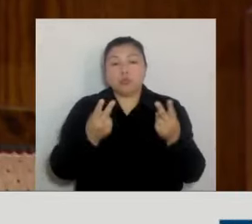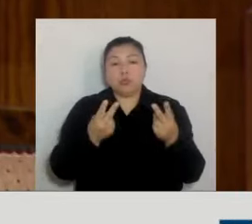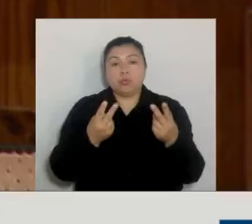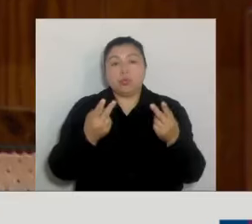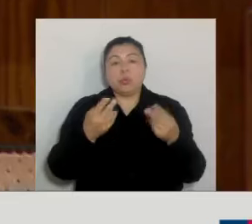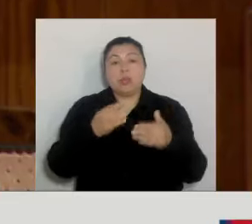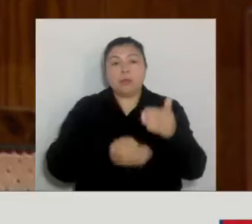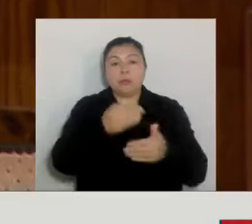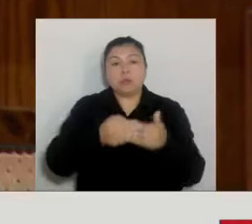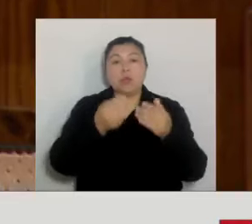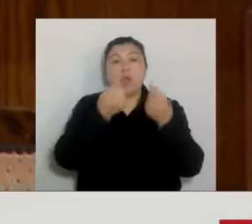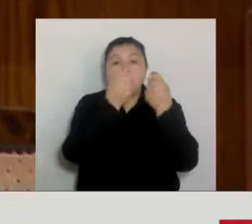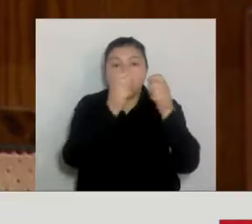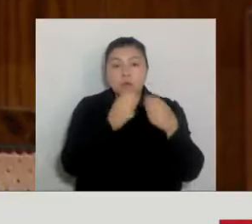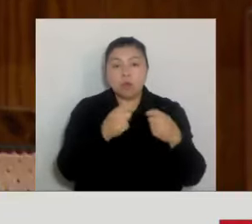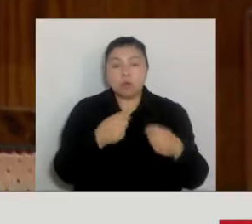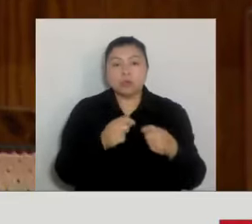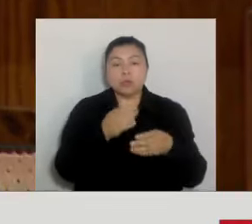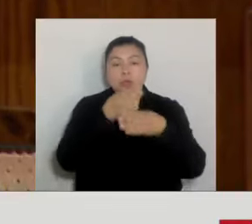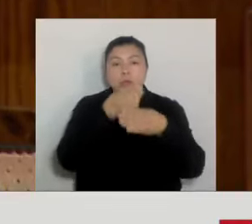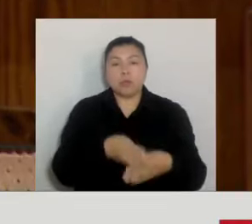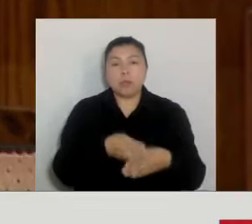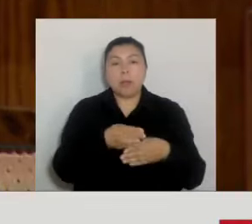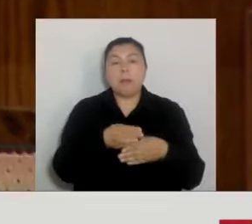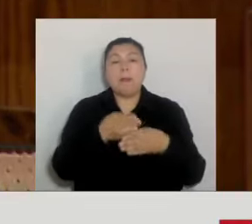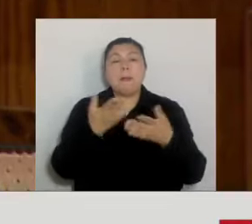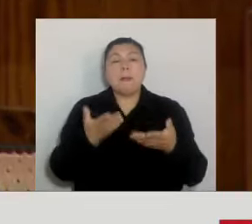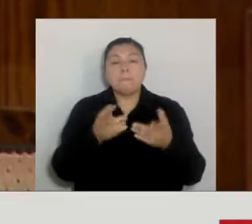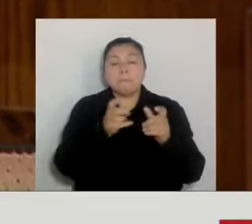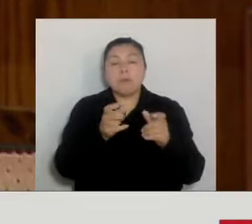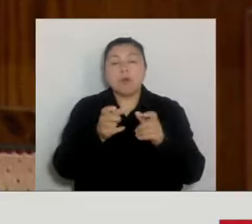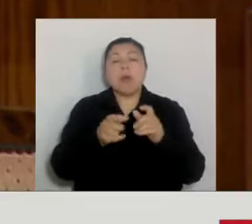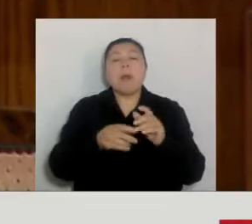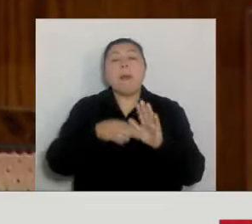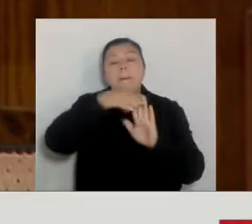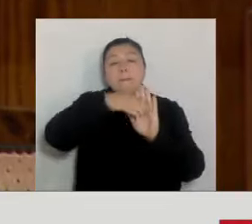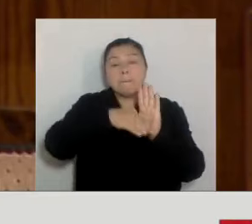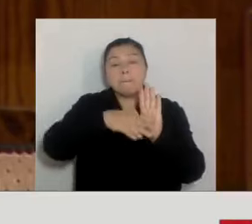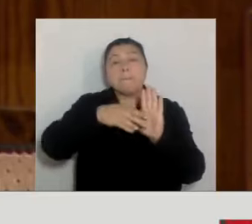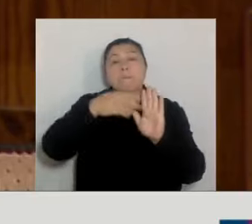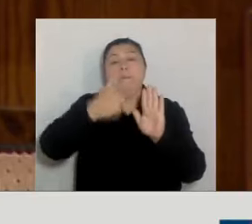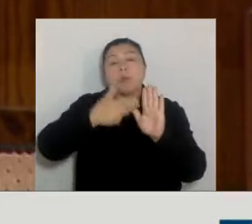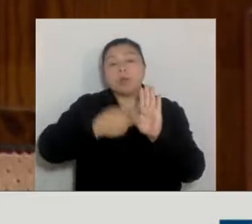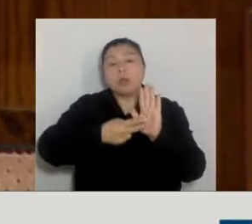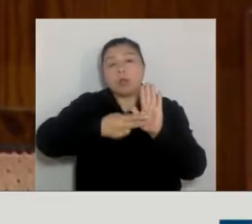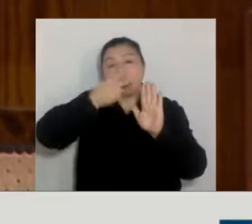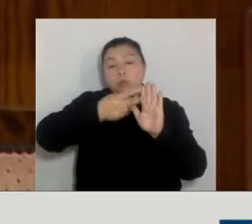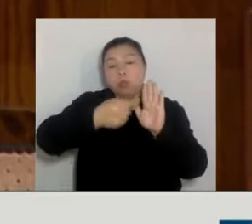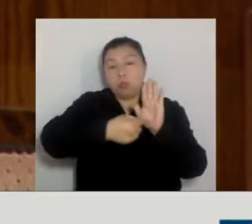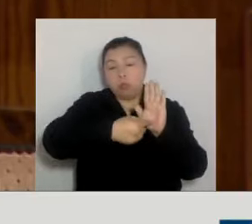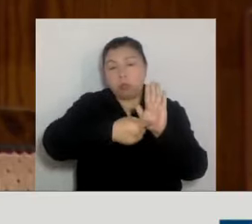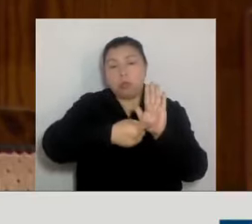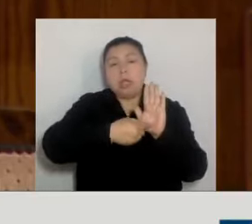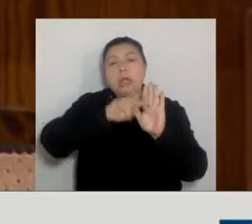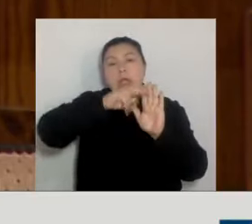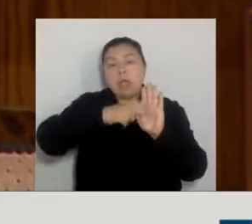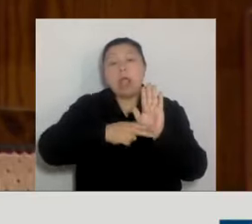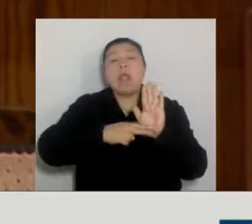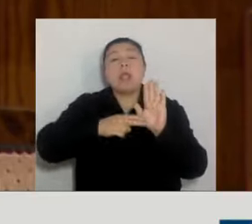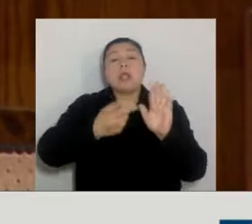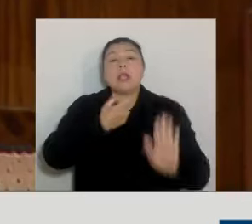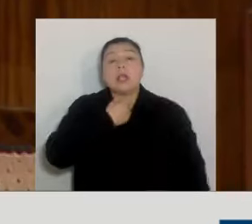de evaluación permanentes para medir los resultados de las políticas públicas y las eventuales modificaciones que garanticen